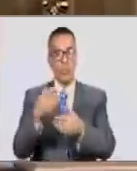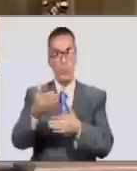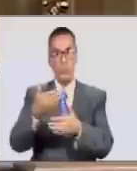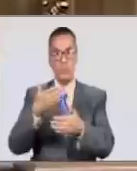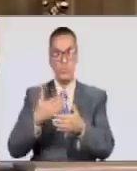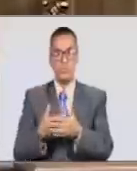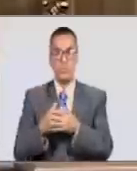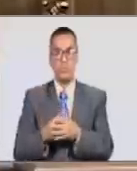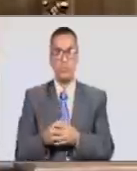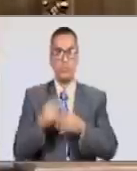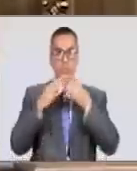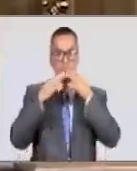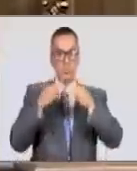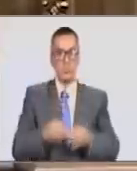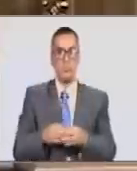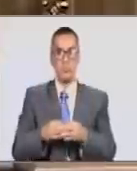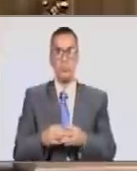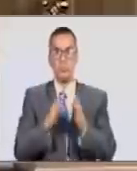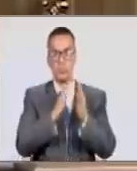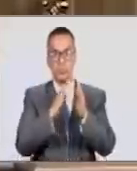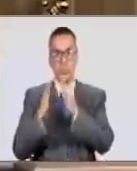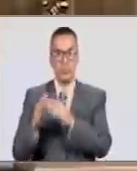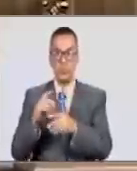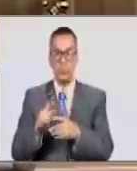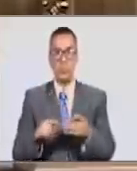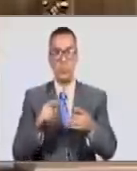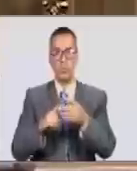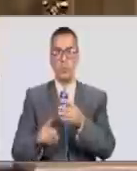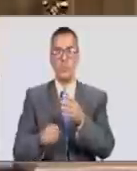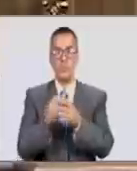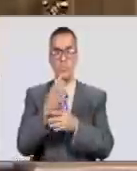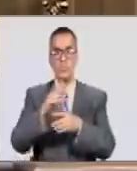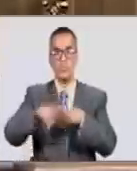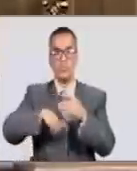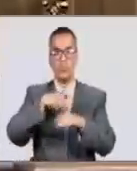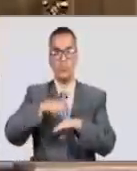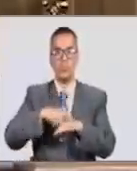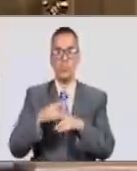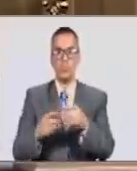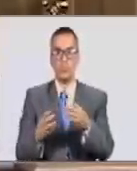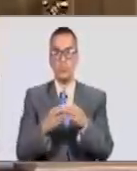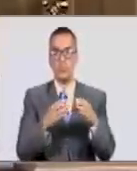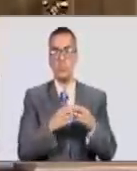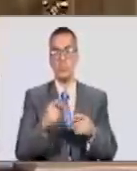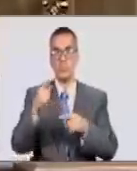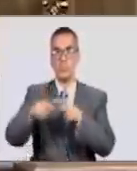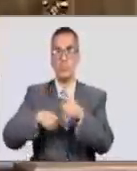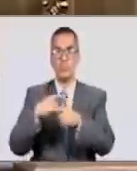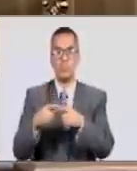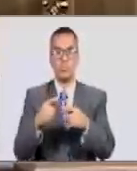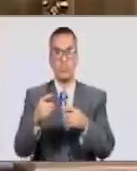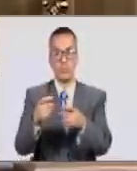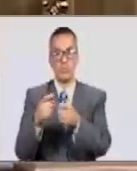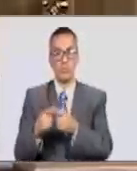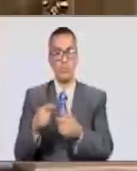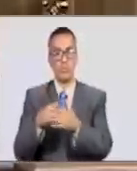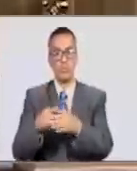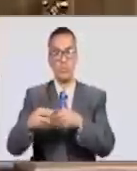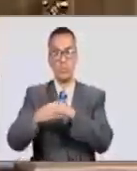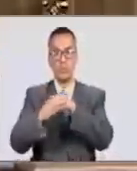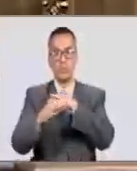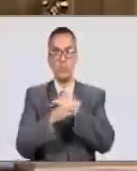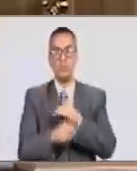tributaria que garantice la coordinación entre la Hacienda Pública Nacional, la Hacienda Pública Estatal y la Hacienda Pública